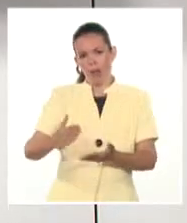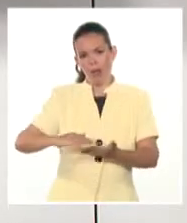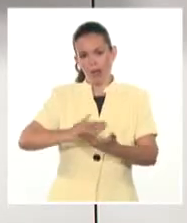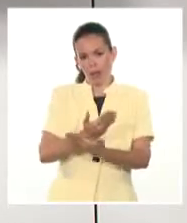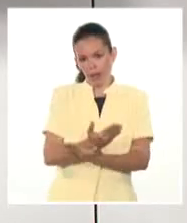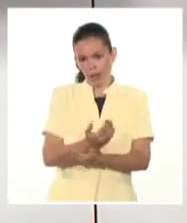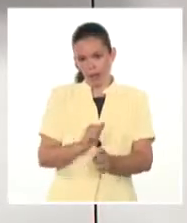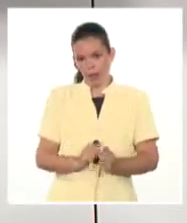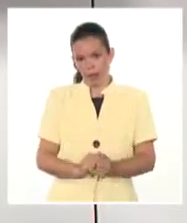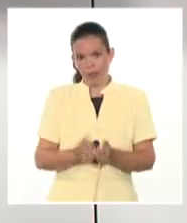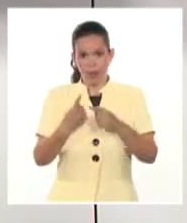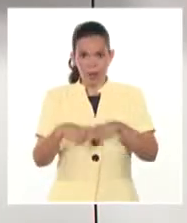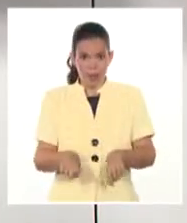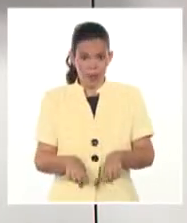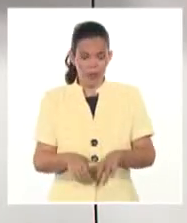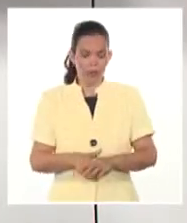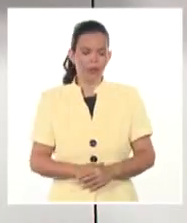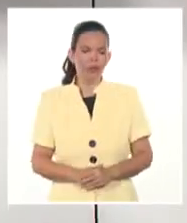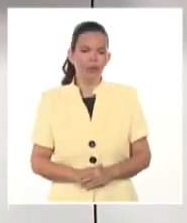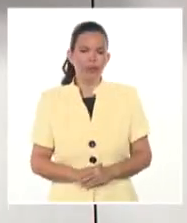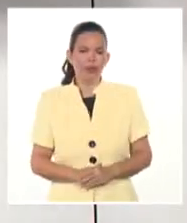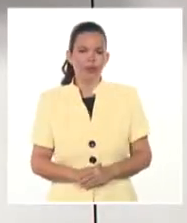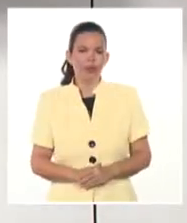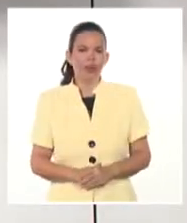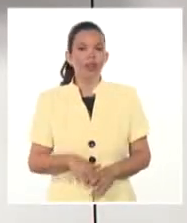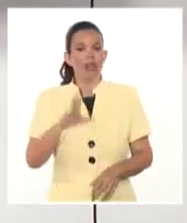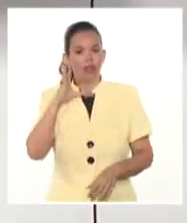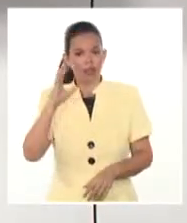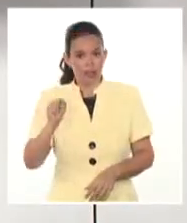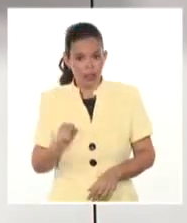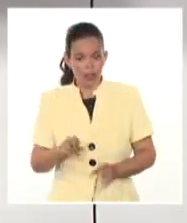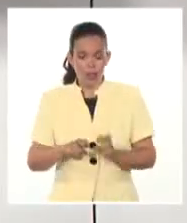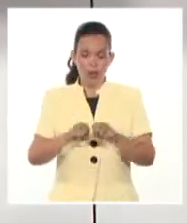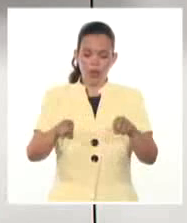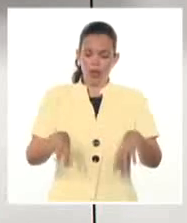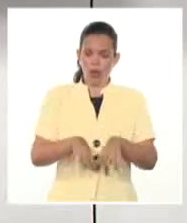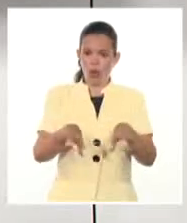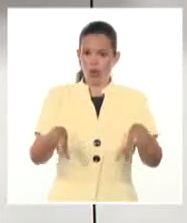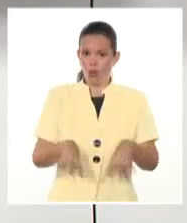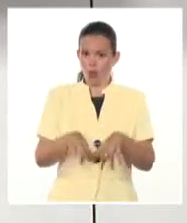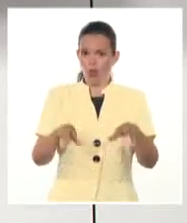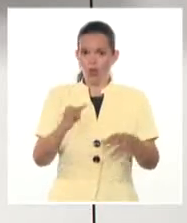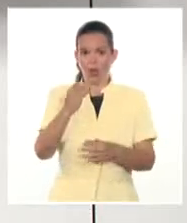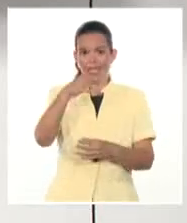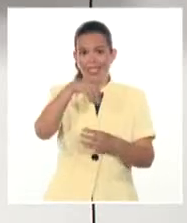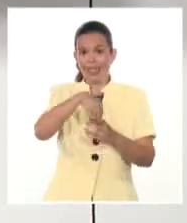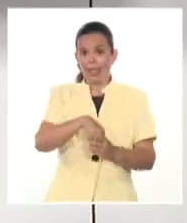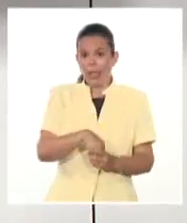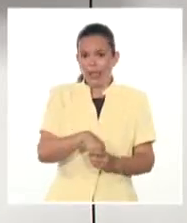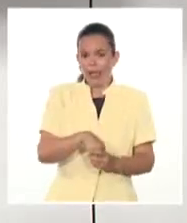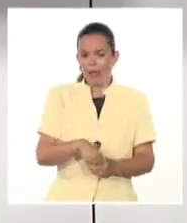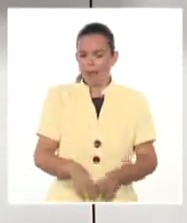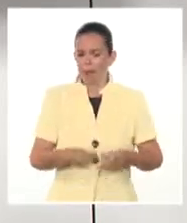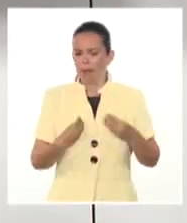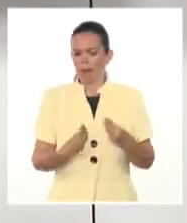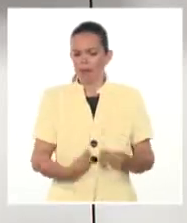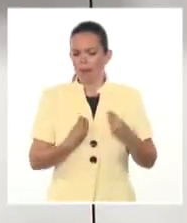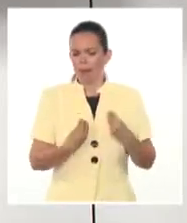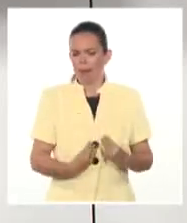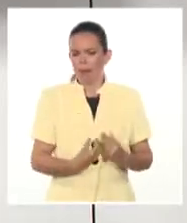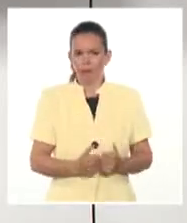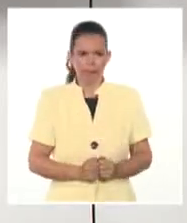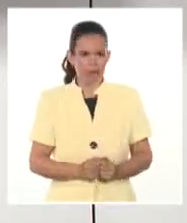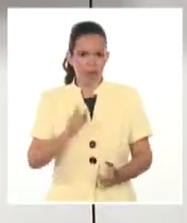esta altura, que lo de la conmoción interna ha sido una carta debajo de la manga, totalmente inconsistente y que Lasso solo